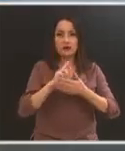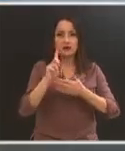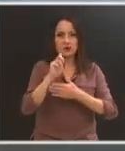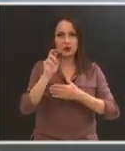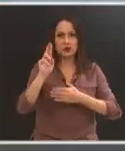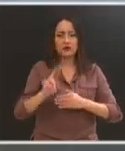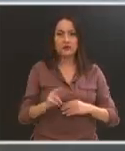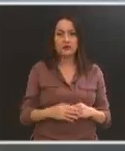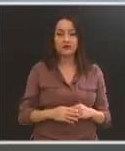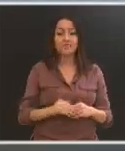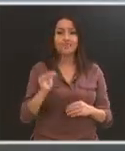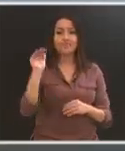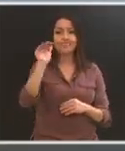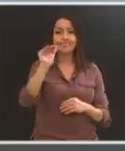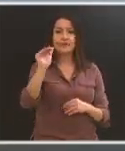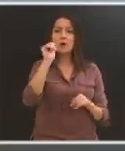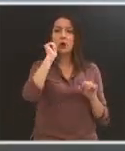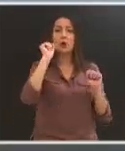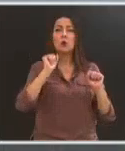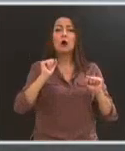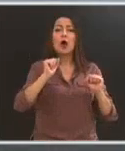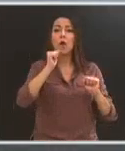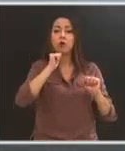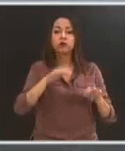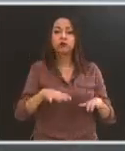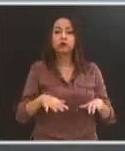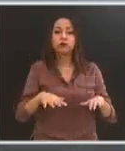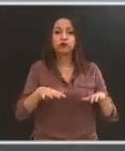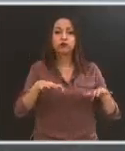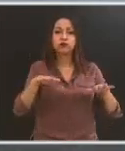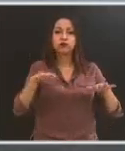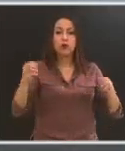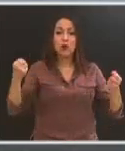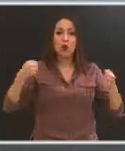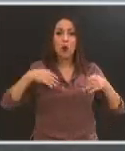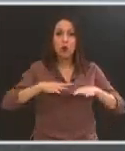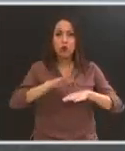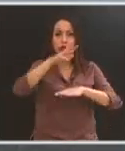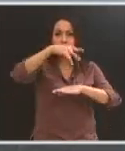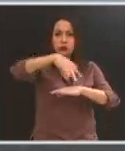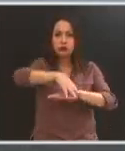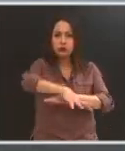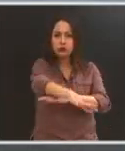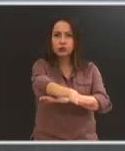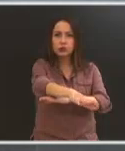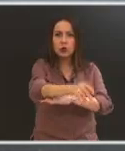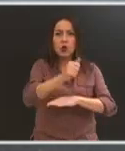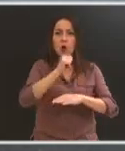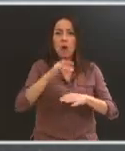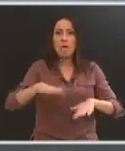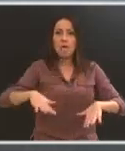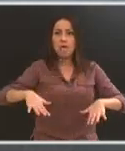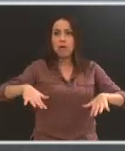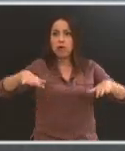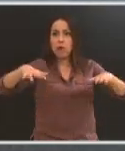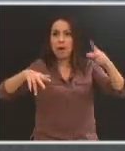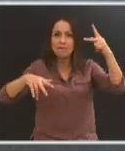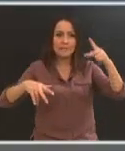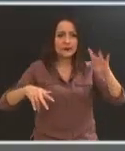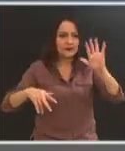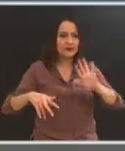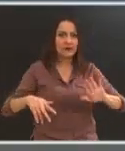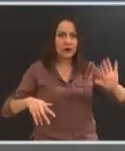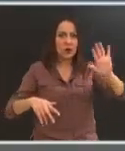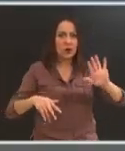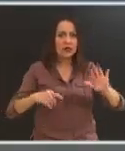Rica advirtió por la posibilidad de inundaciones ante la combinación de oleaje y mareas altas en el Pacífico. Se espera